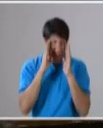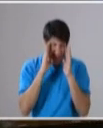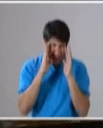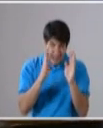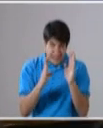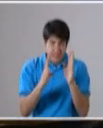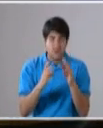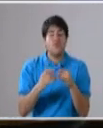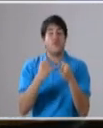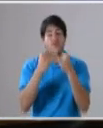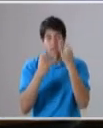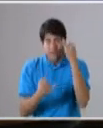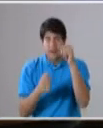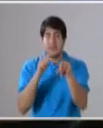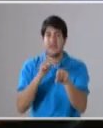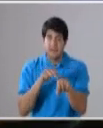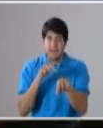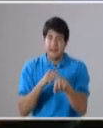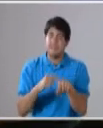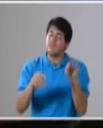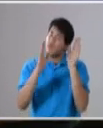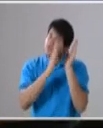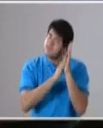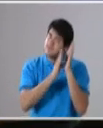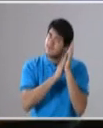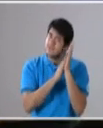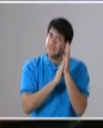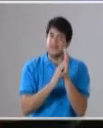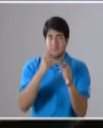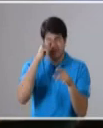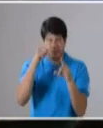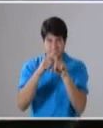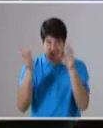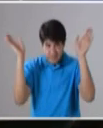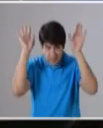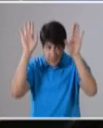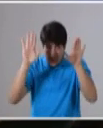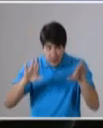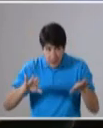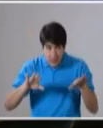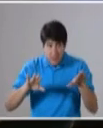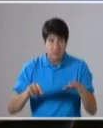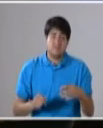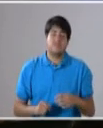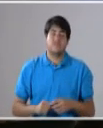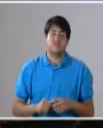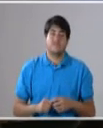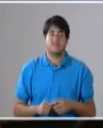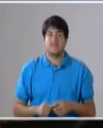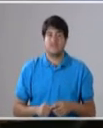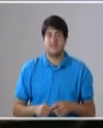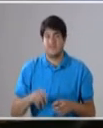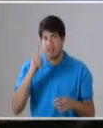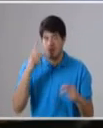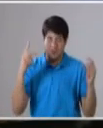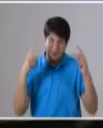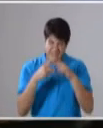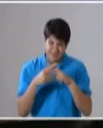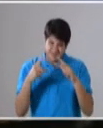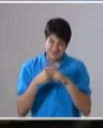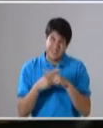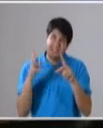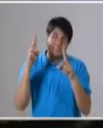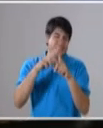último tiempo, alabanza y adoración. Va a ser una lucha a